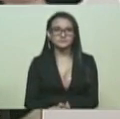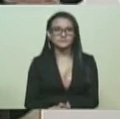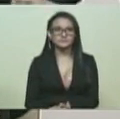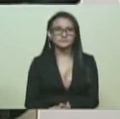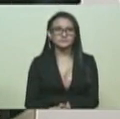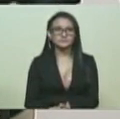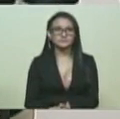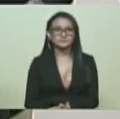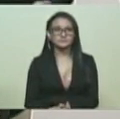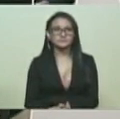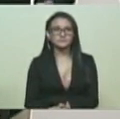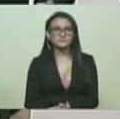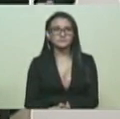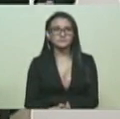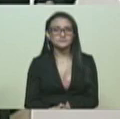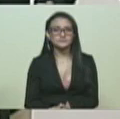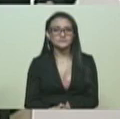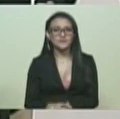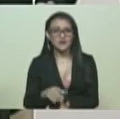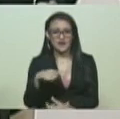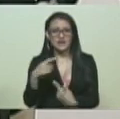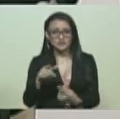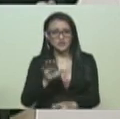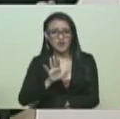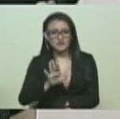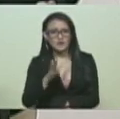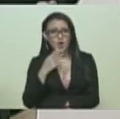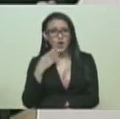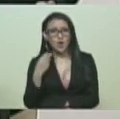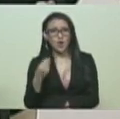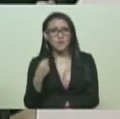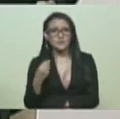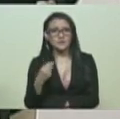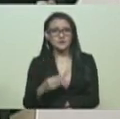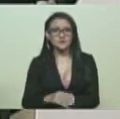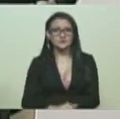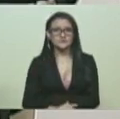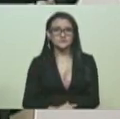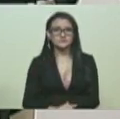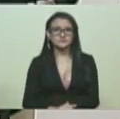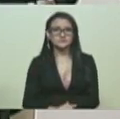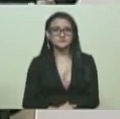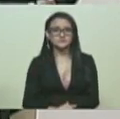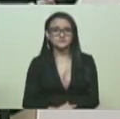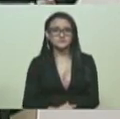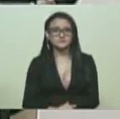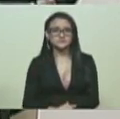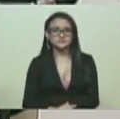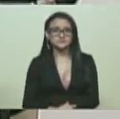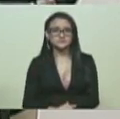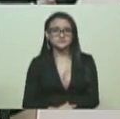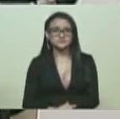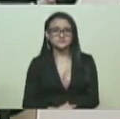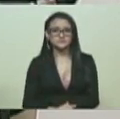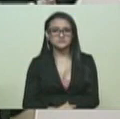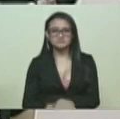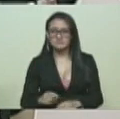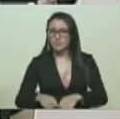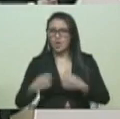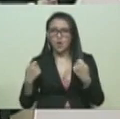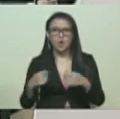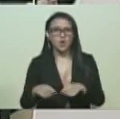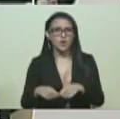generación perdida de jóvenes que los llevaron a cometer